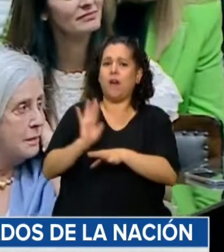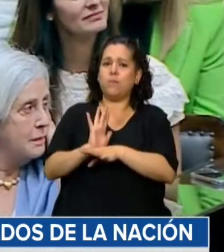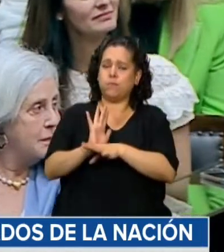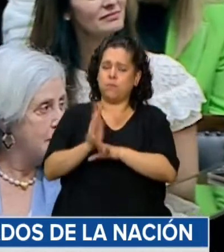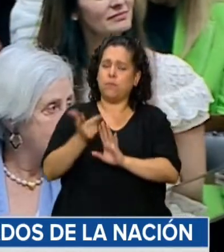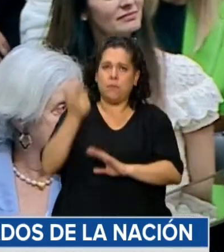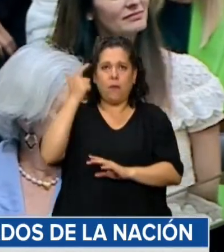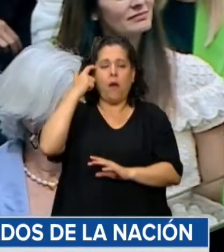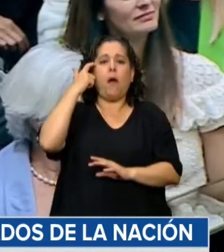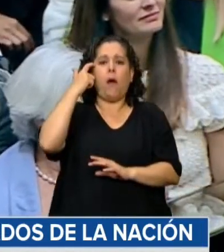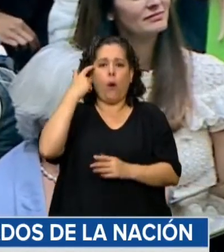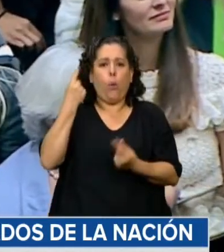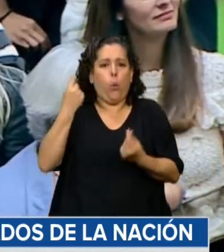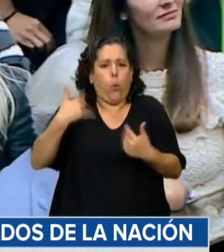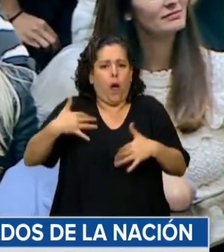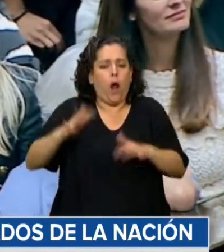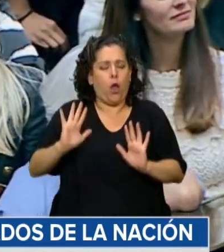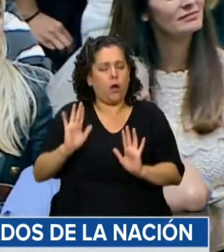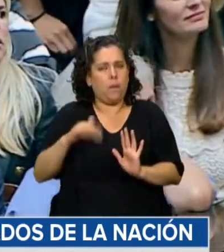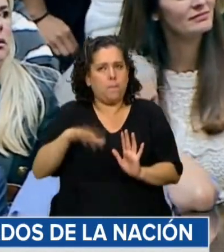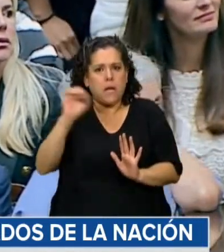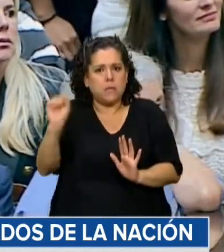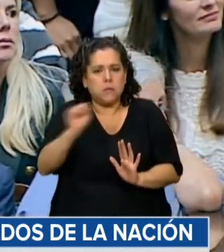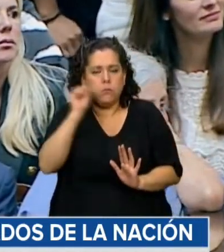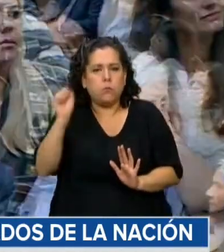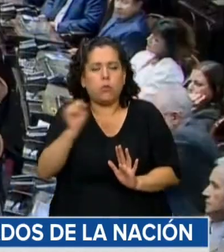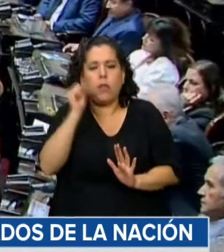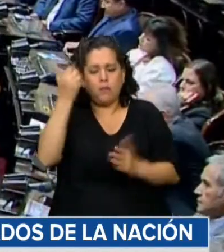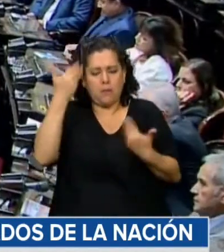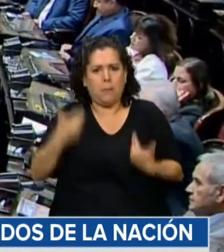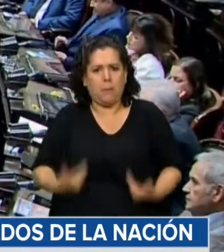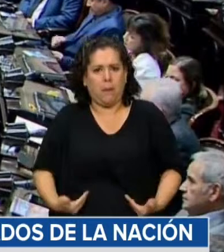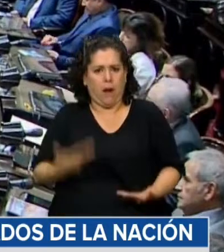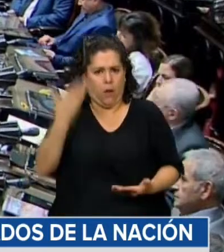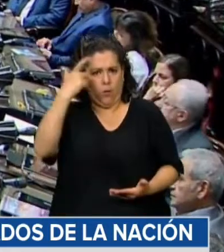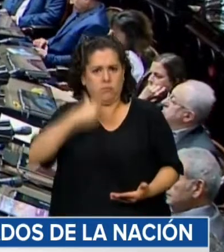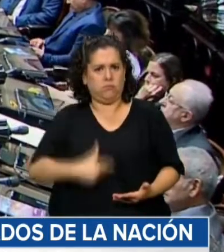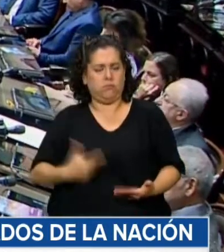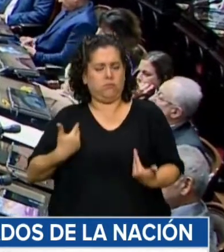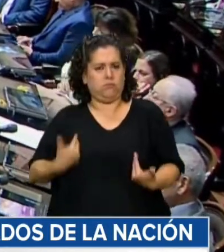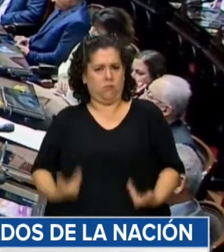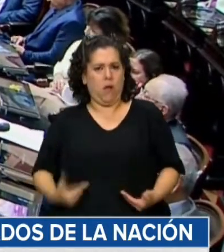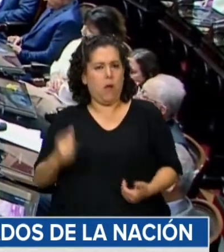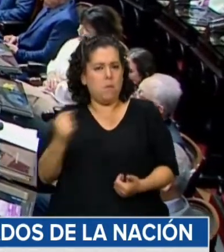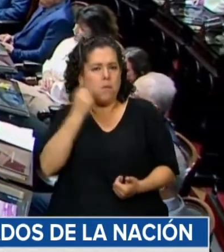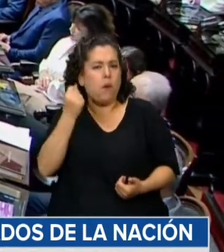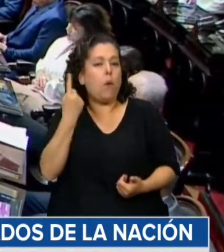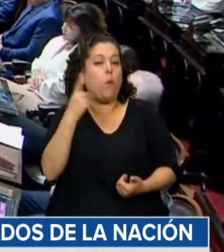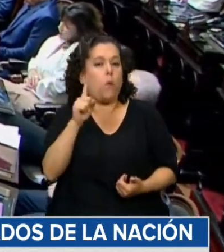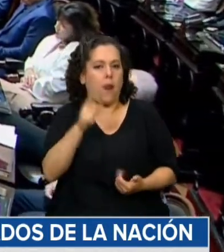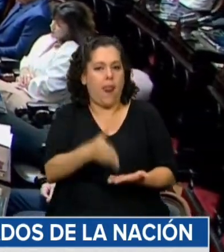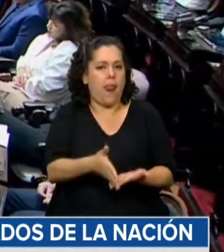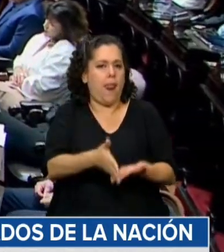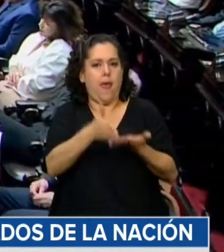los valores que entiendo que son los más importantes para un ser humano. La lealtad,